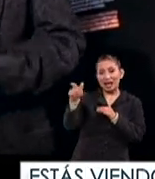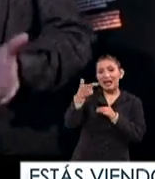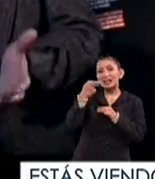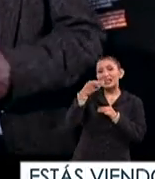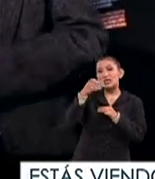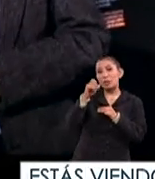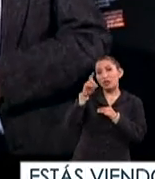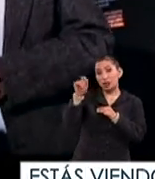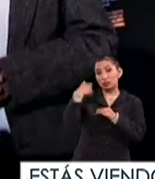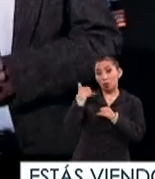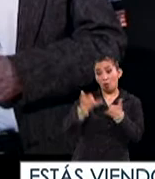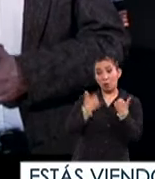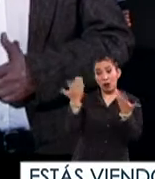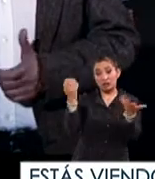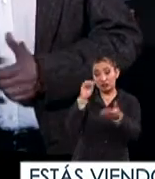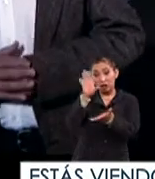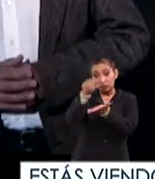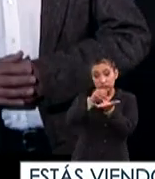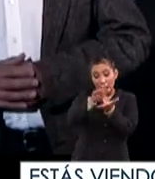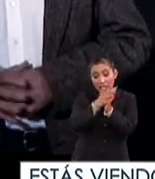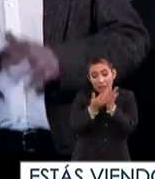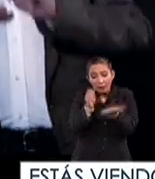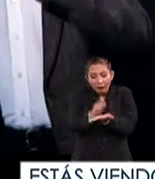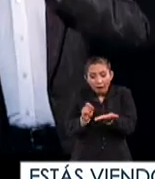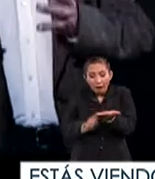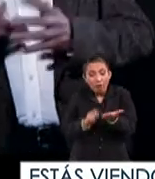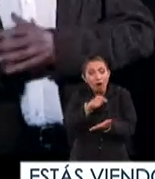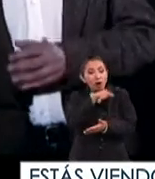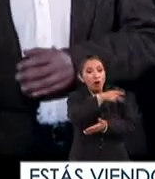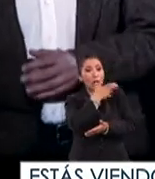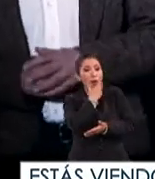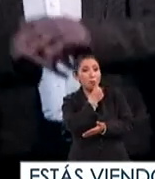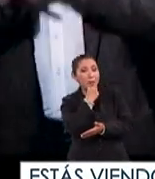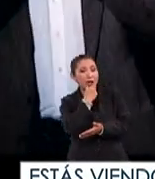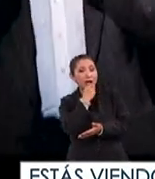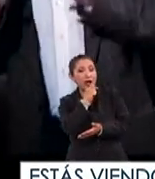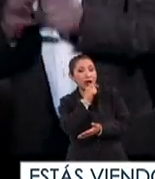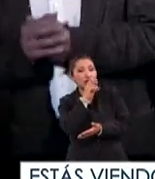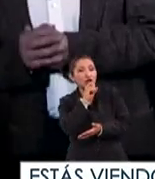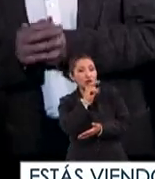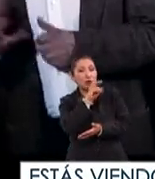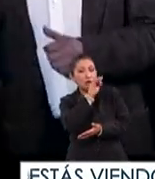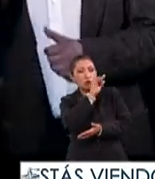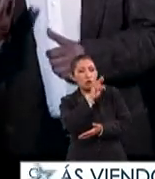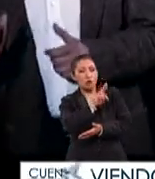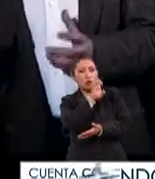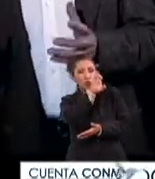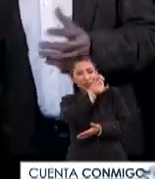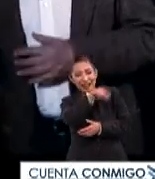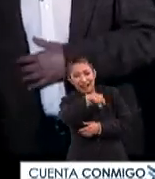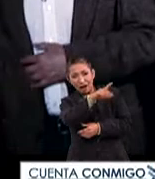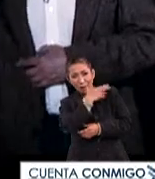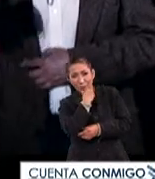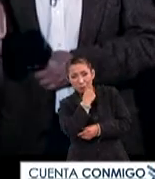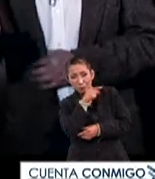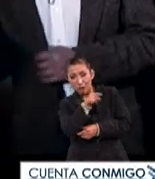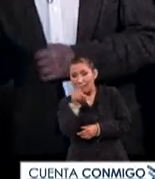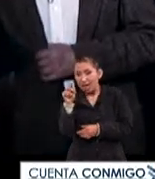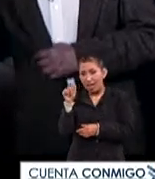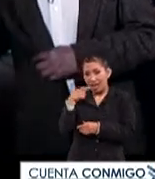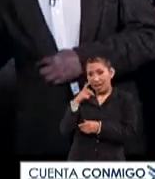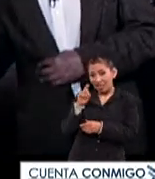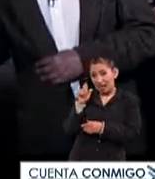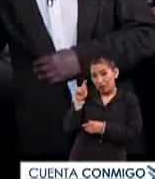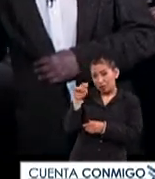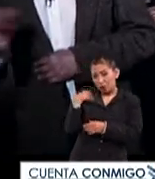Guillermo del Toro, que lo escribió jovencísimo, me gustó más porque Truffaut se me hace como más teórico en general las preguntas, y Del Toro es muy